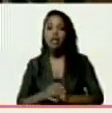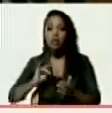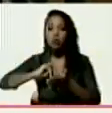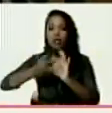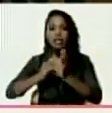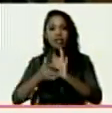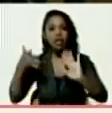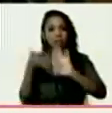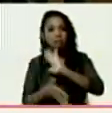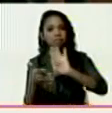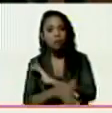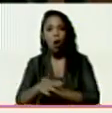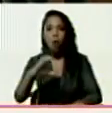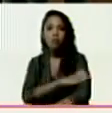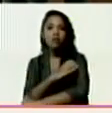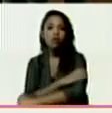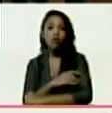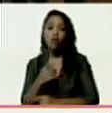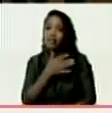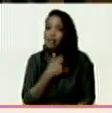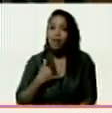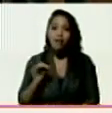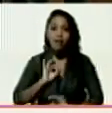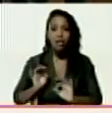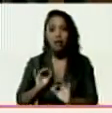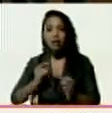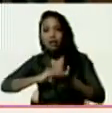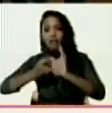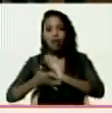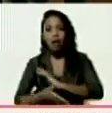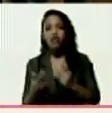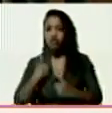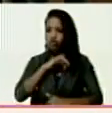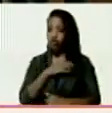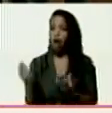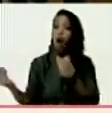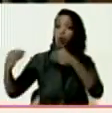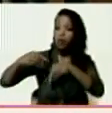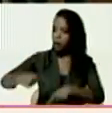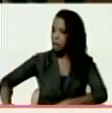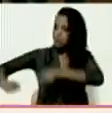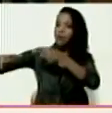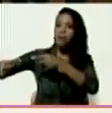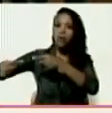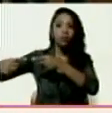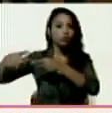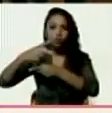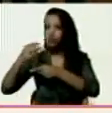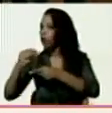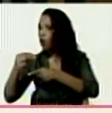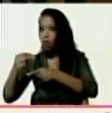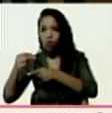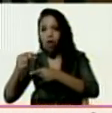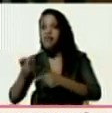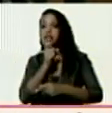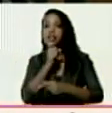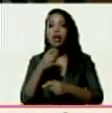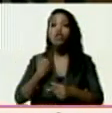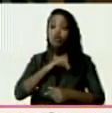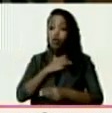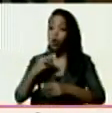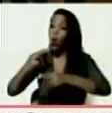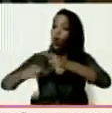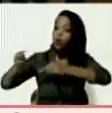oposición no quiere significar que estaremos de acuerdo con la confrontación. con el extremismo, que estamos construyendo